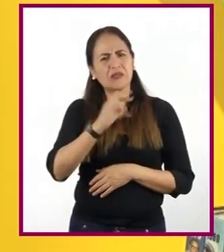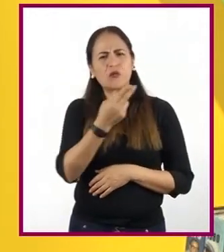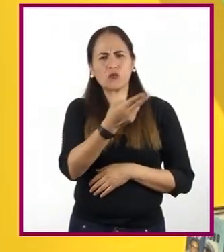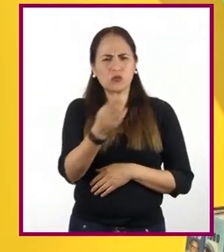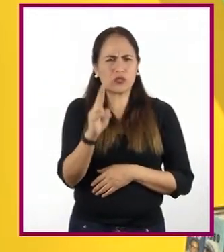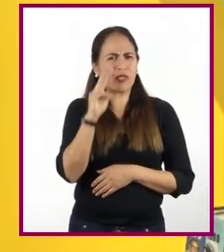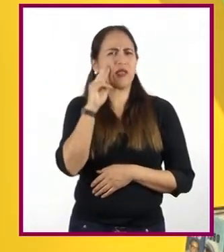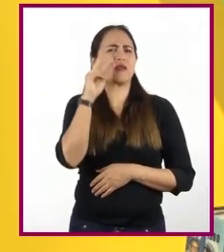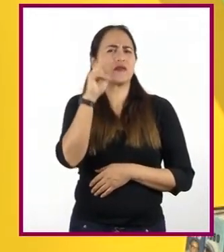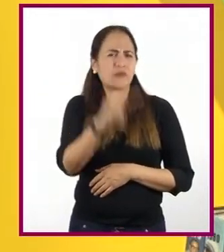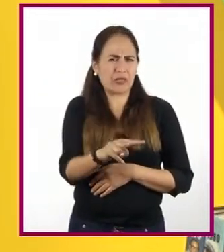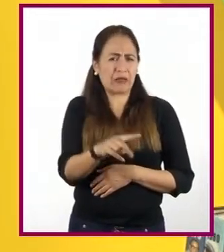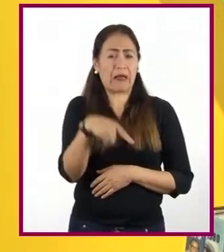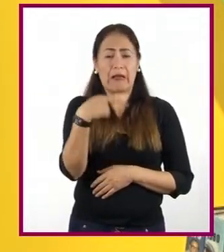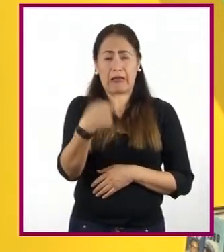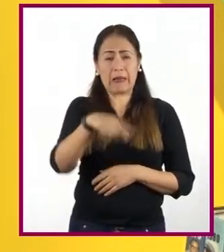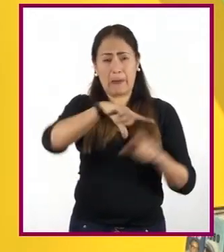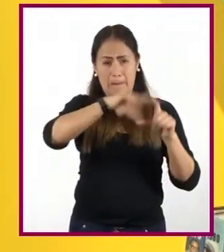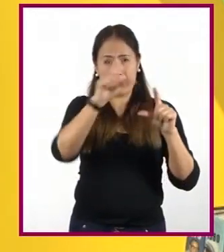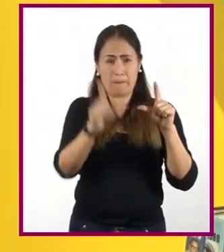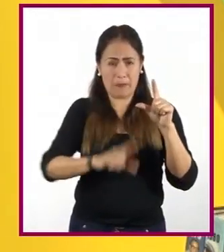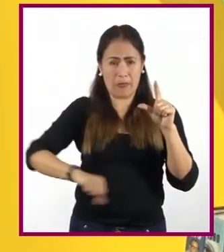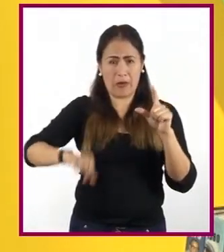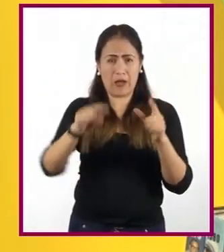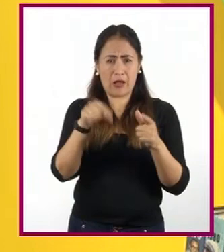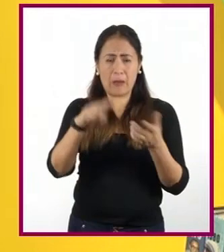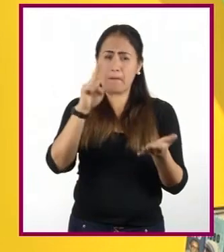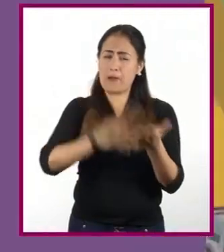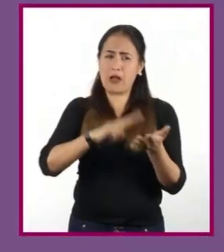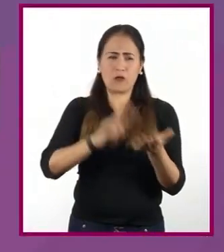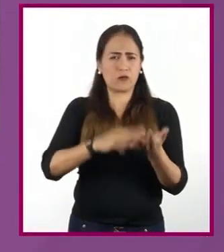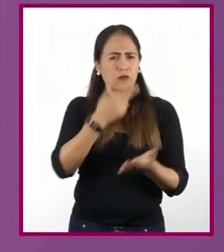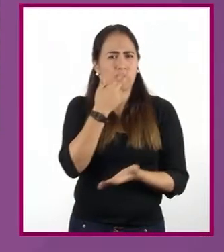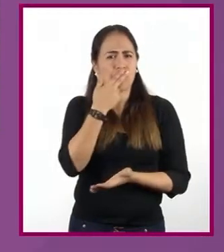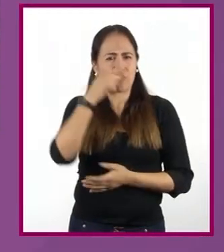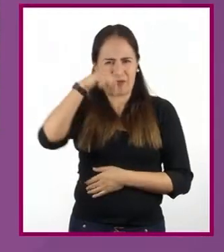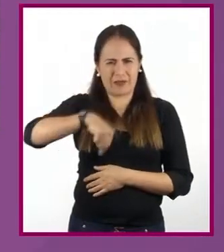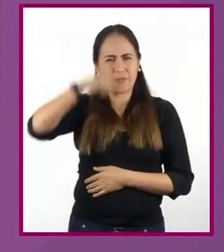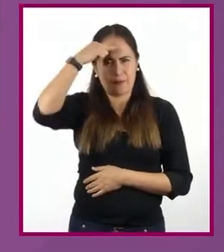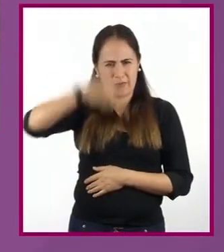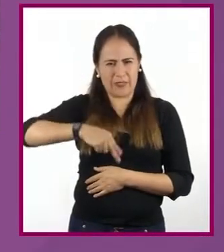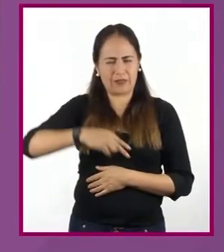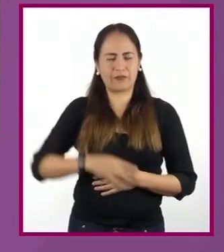sido declarada Patrimonio de la Humanidad. Corre video.